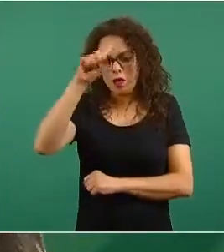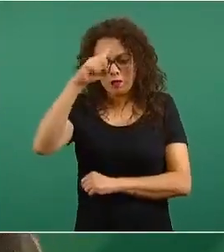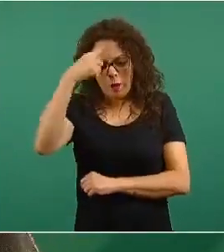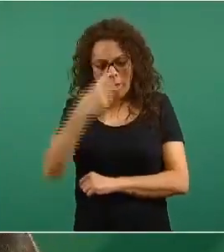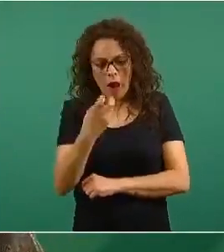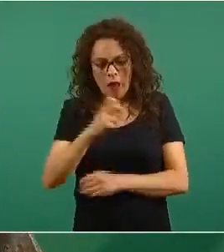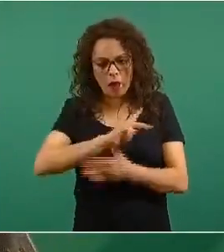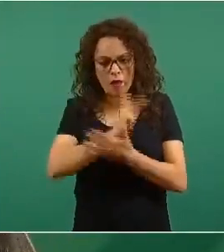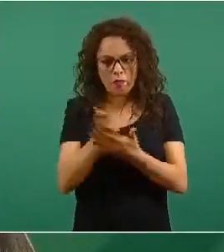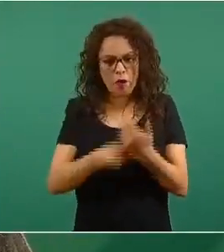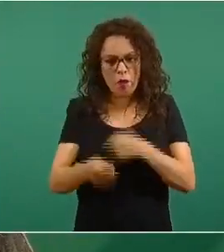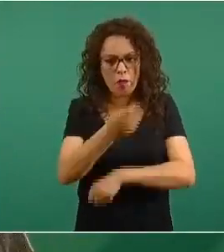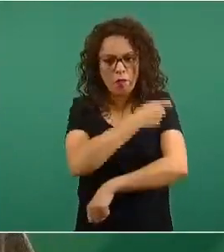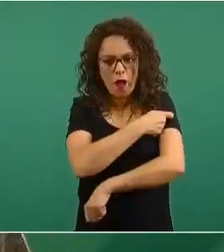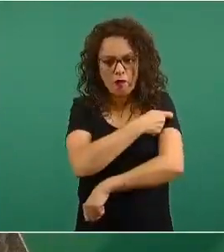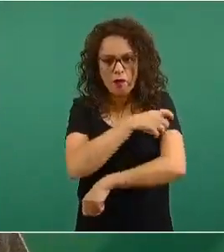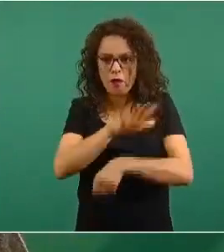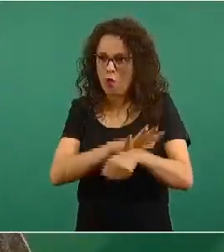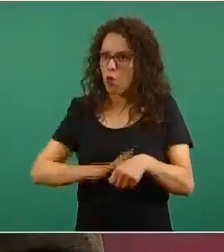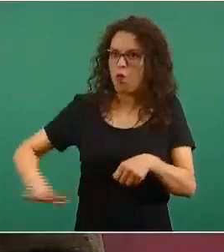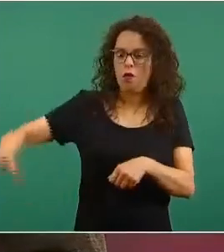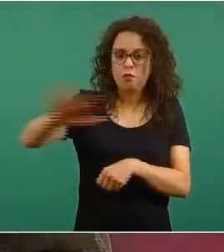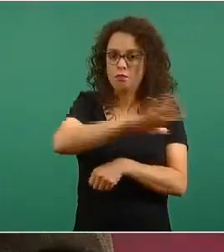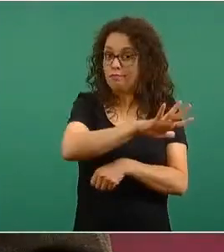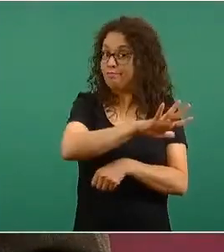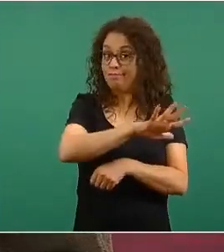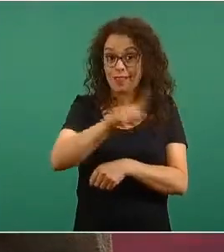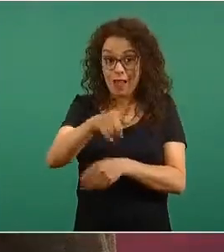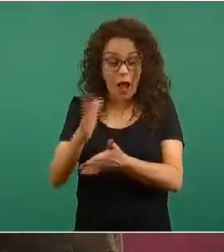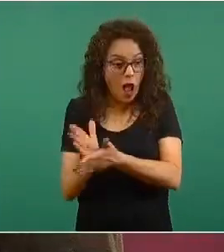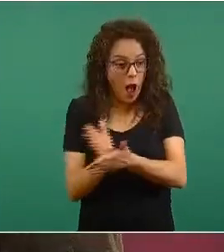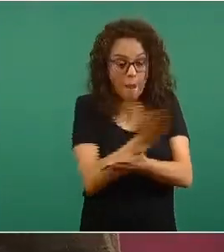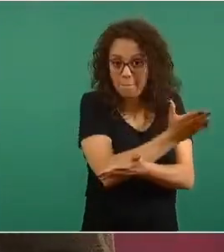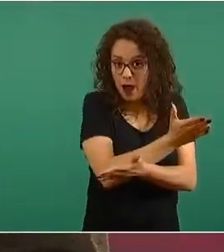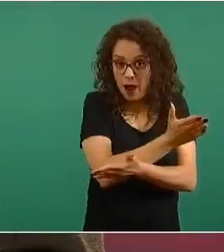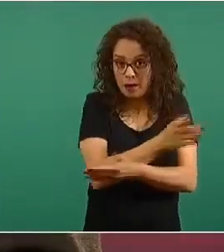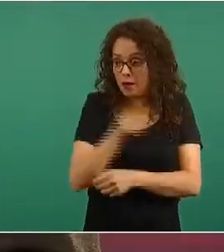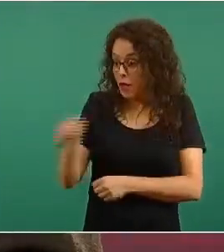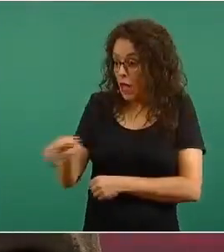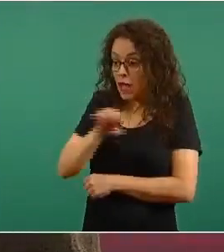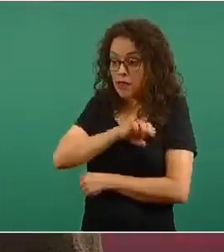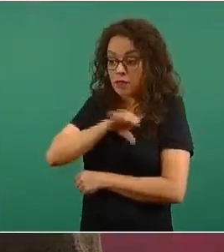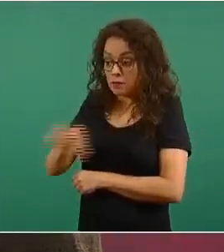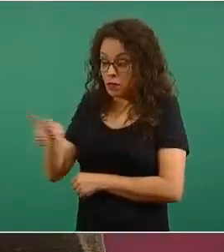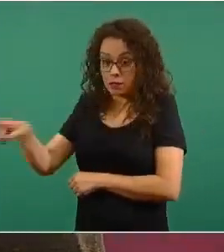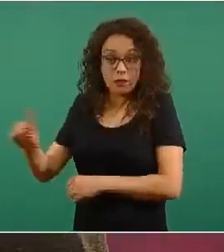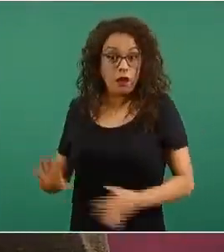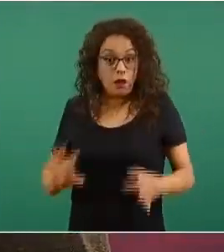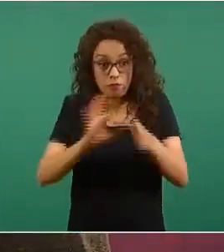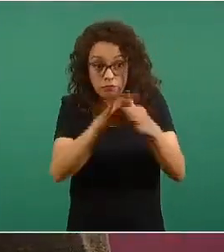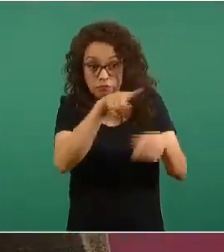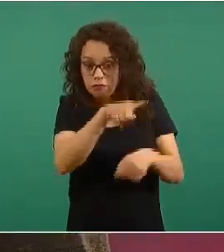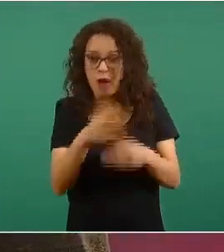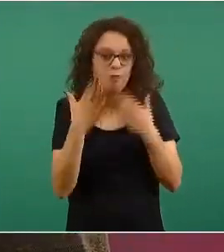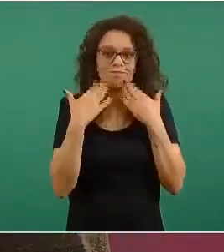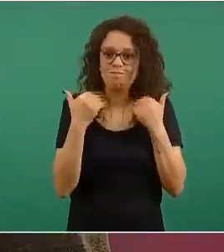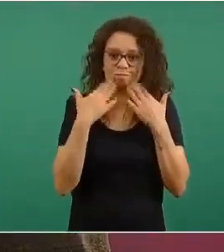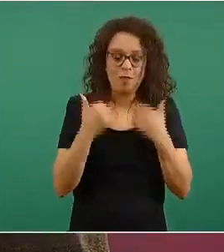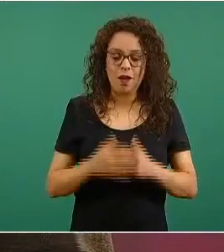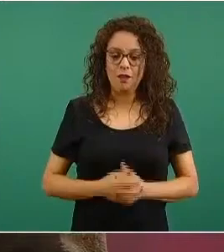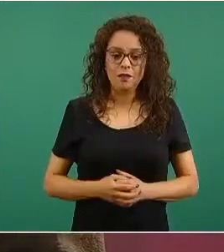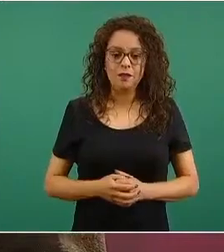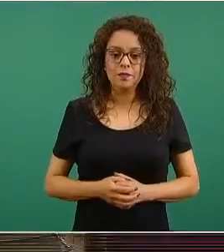de vacunación universal. Este es un programa especial, no está incorporado al programa de vacunación universal,